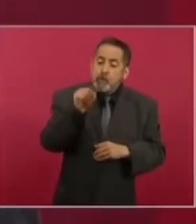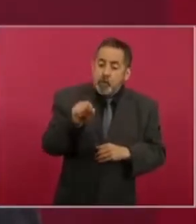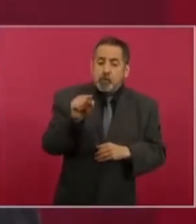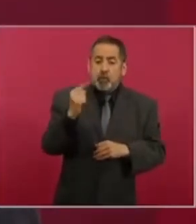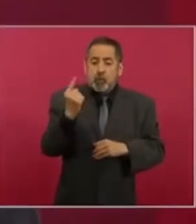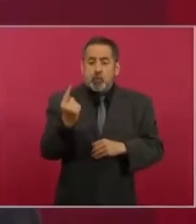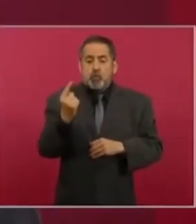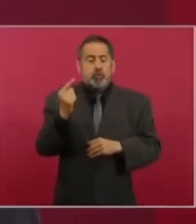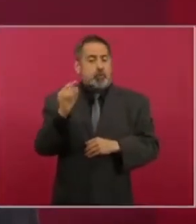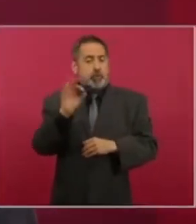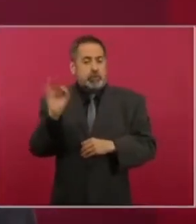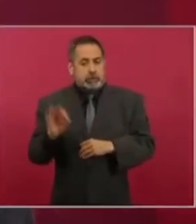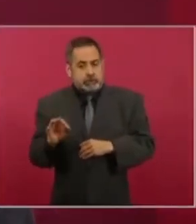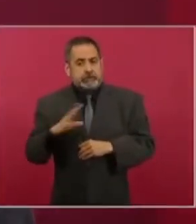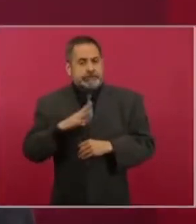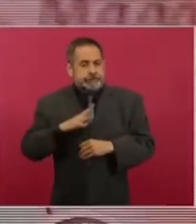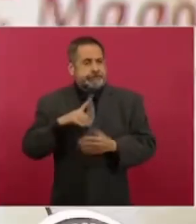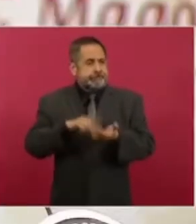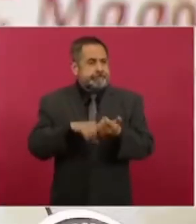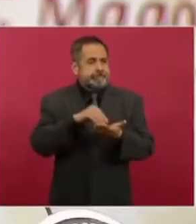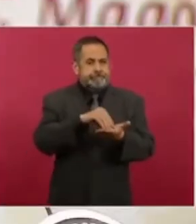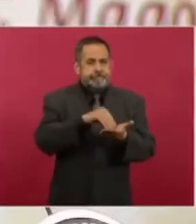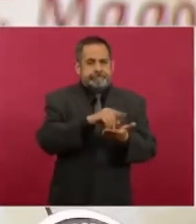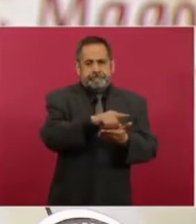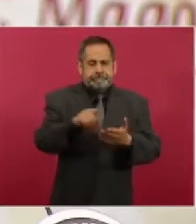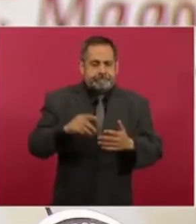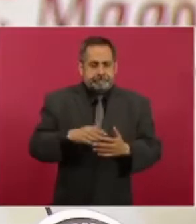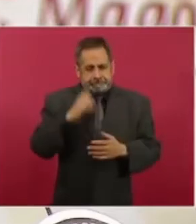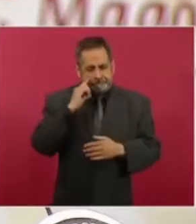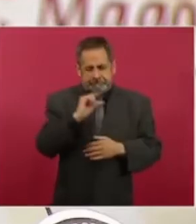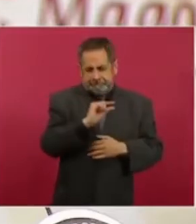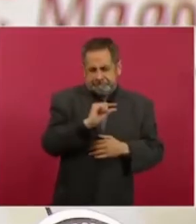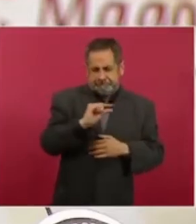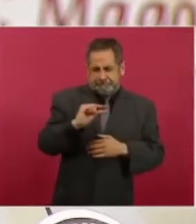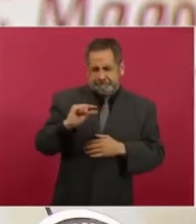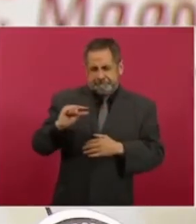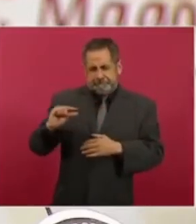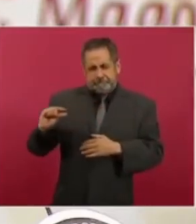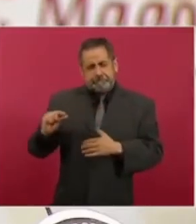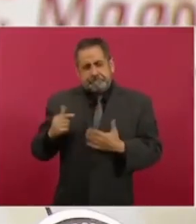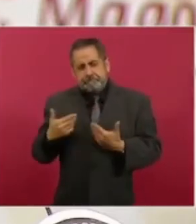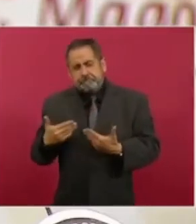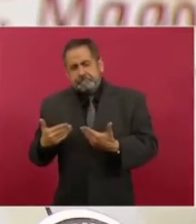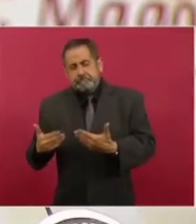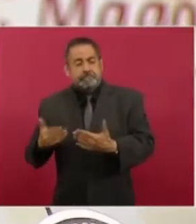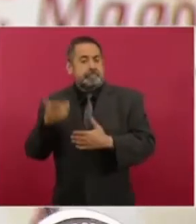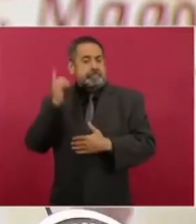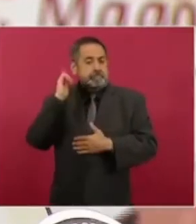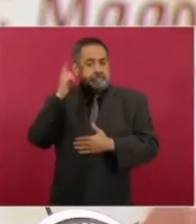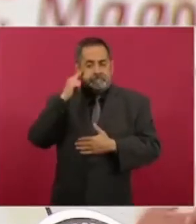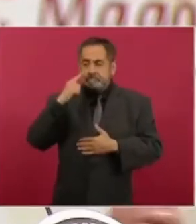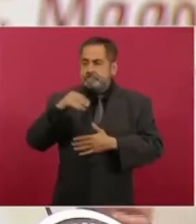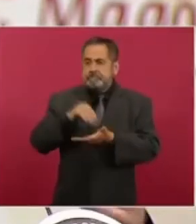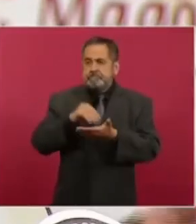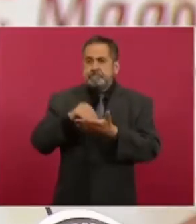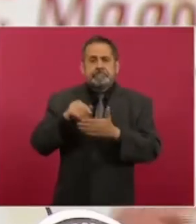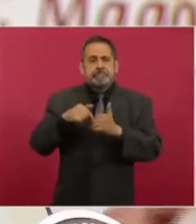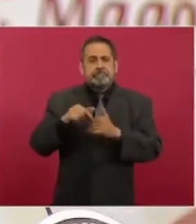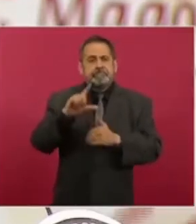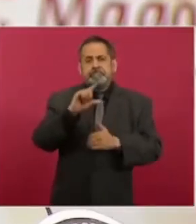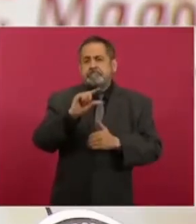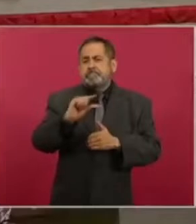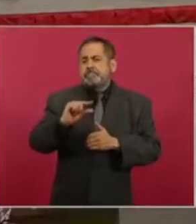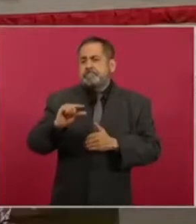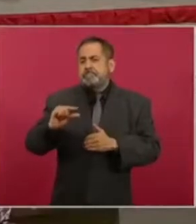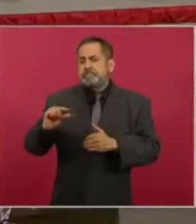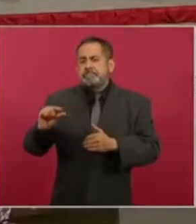este momento. Es muy clara que la tendencia se ha mantenido y lo esperable es que esta tendencia continúe bajando,